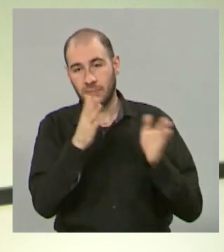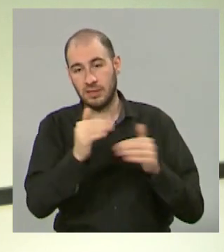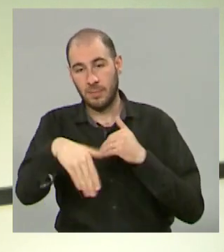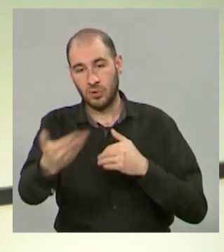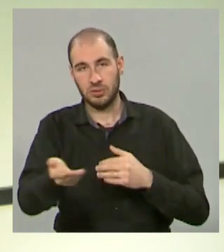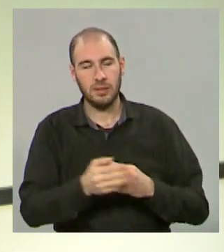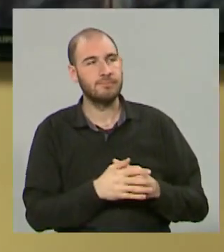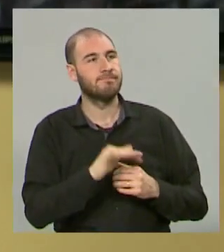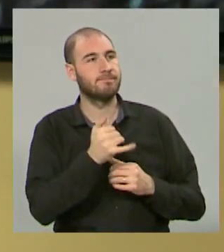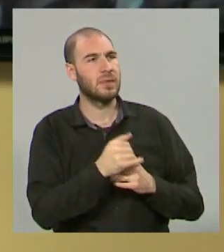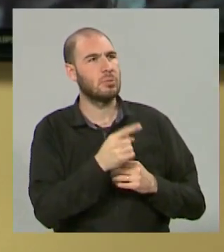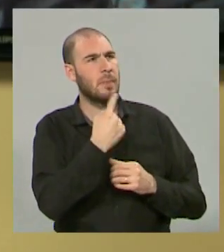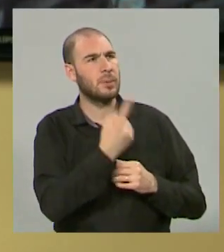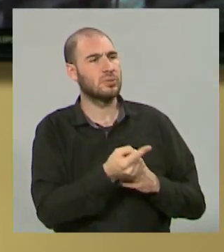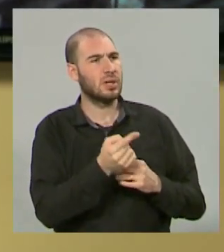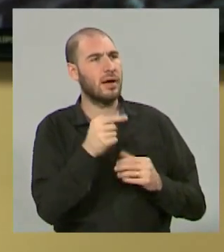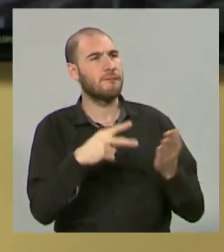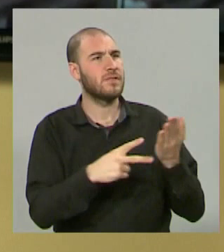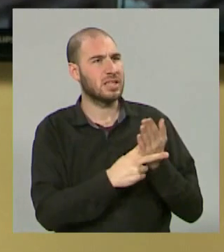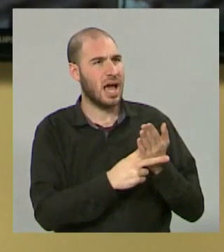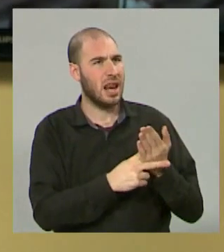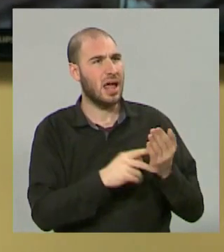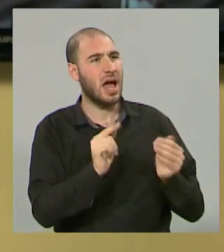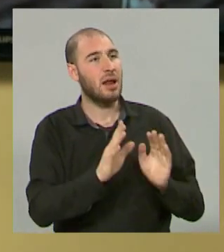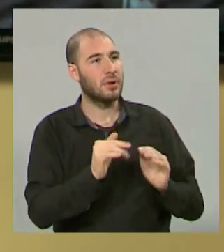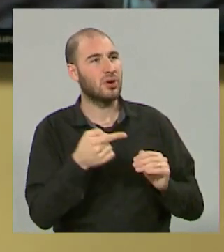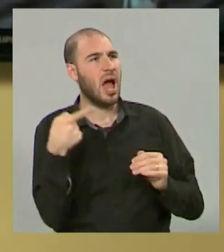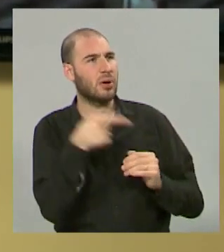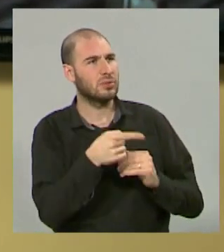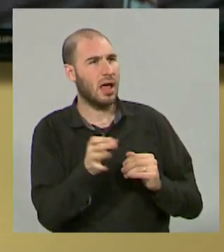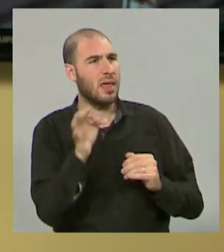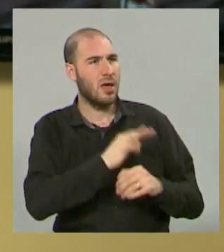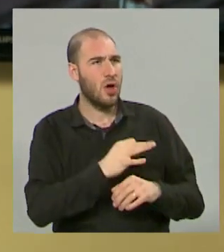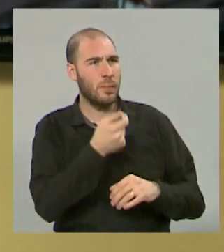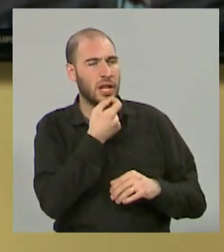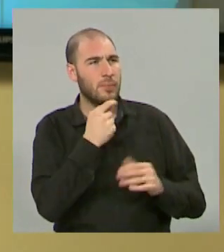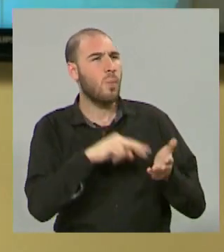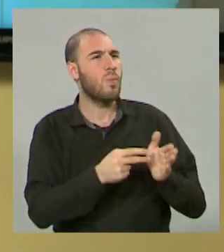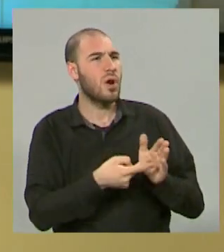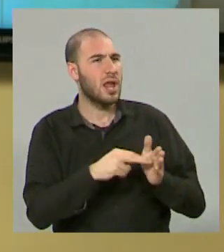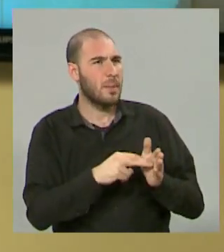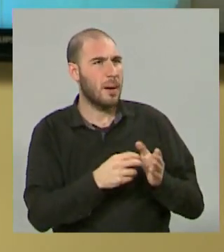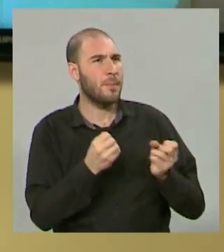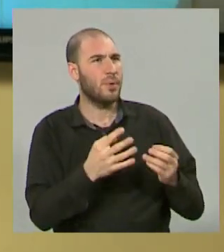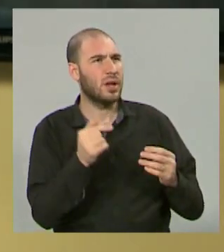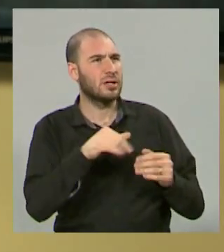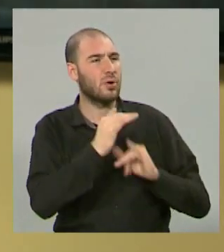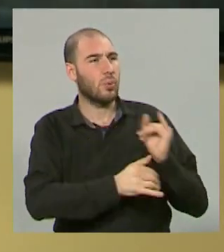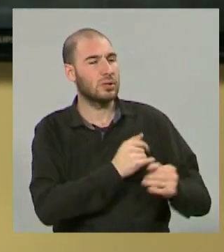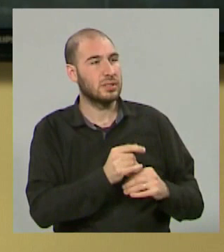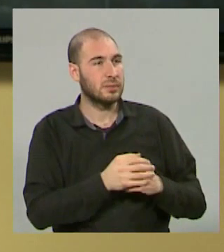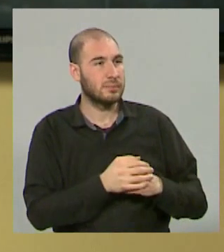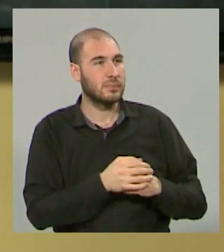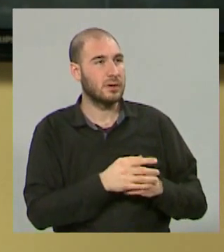siguen. Bien. ¿A vos te parece que la fiscal puede llegar a ser acusada o puede llegar a tener algún inconveniente por esto que se dice de forzar